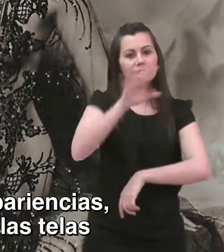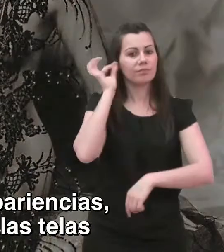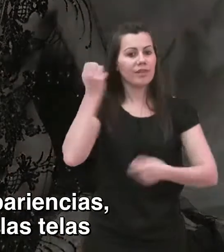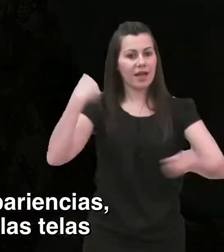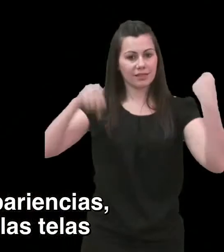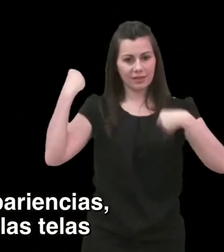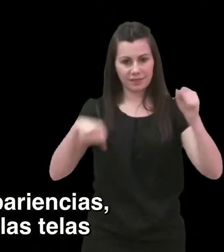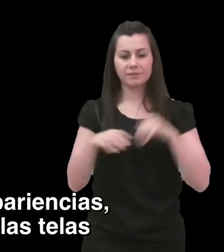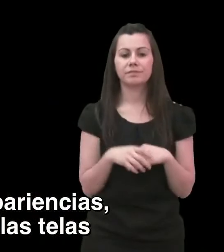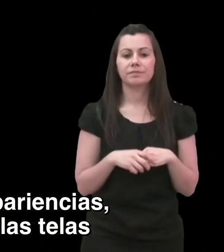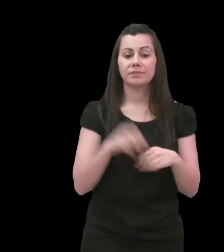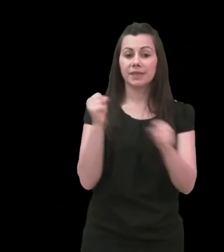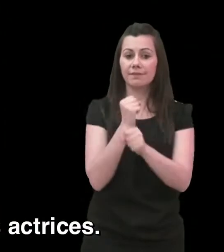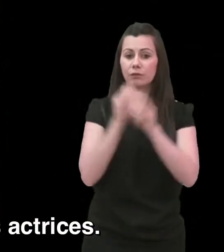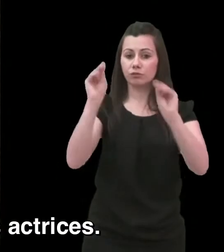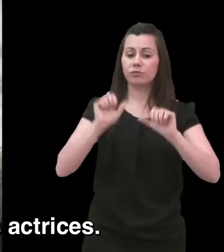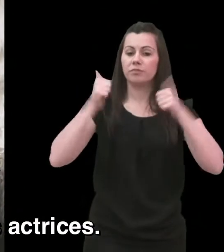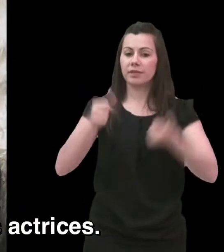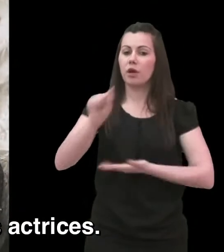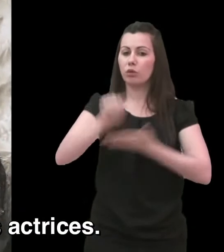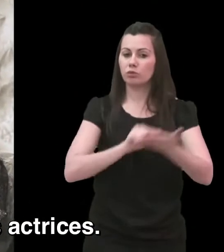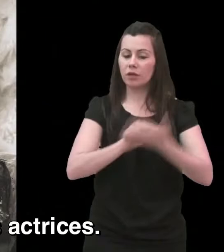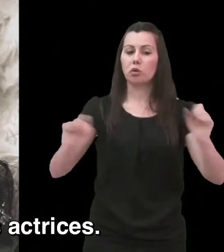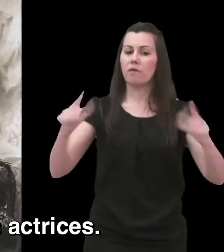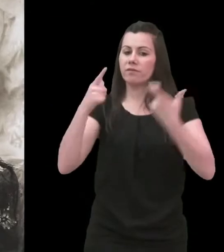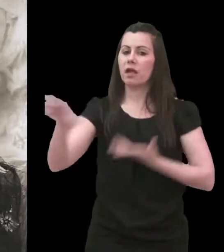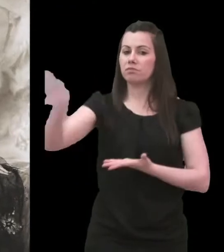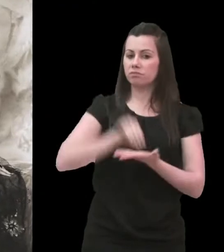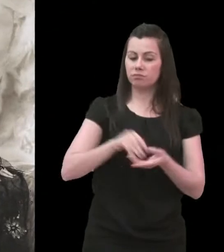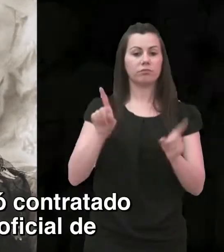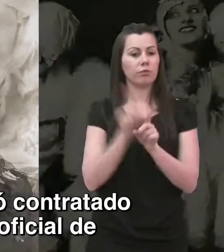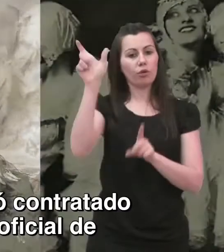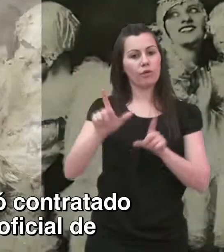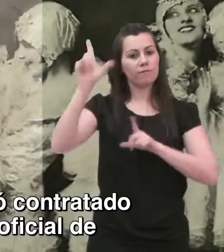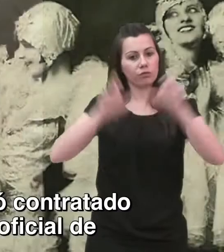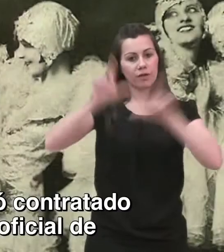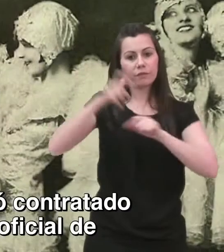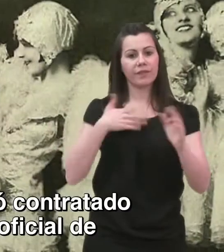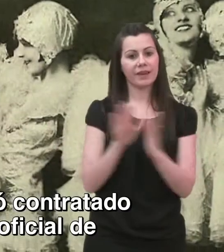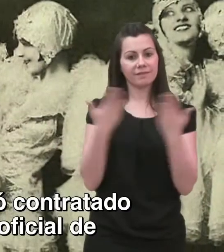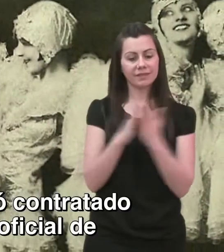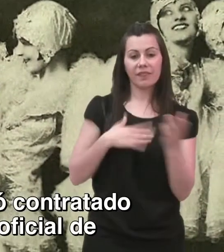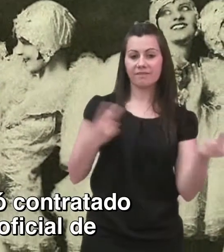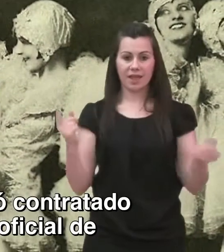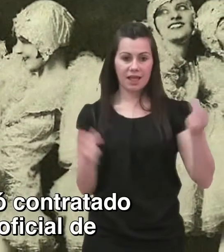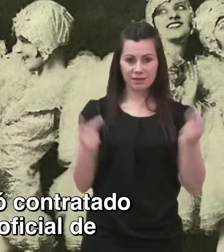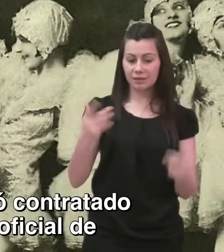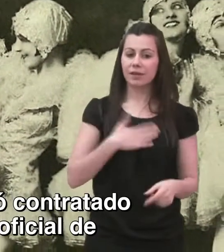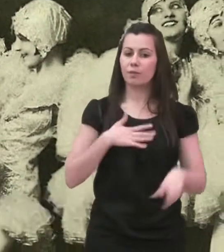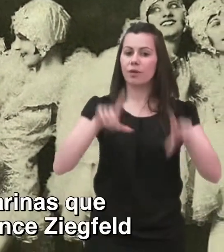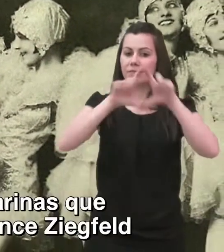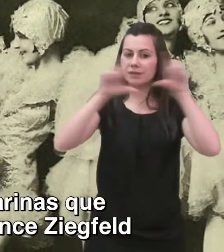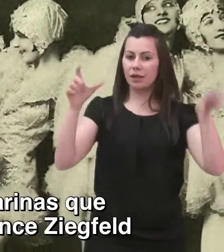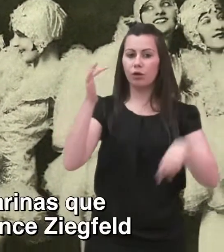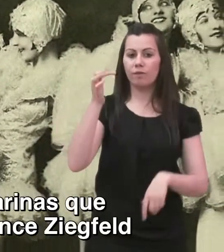juego de apariencias, los pliegues de las telas con la piel de las actrices. Su carrera comenzó contratado como fotógrafo